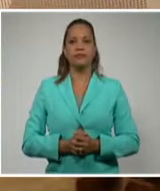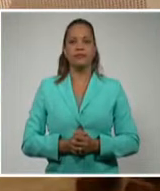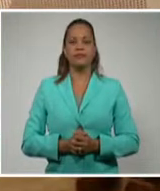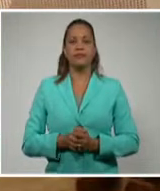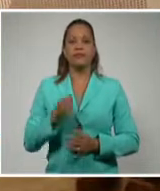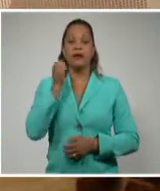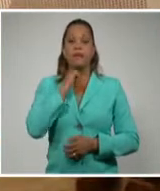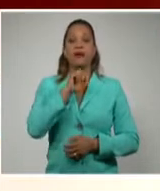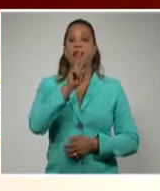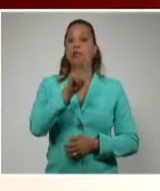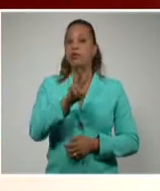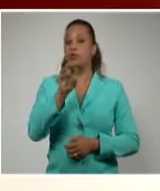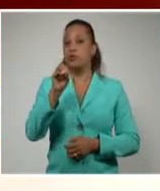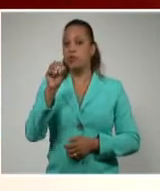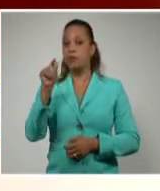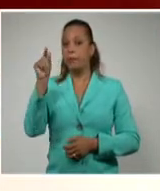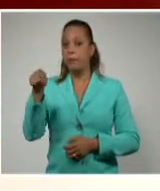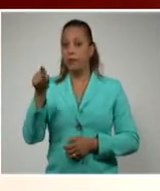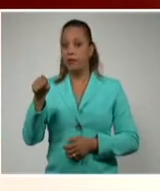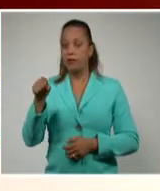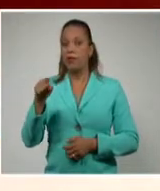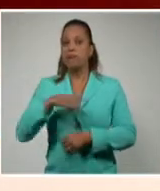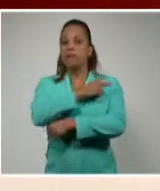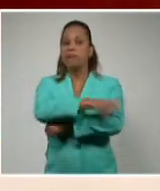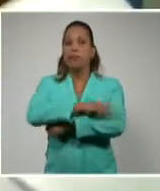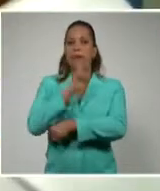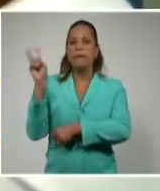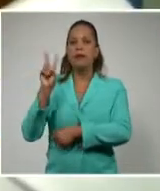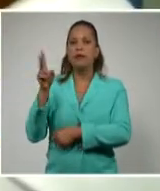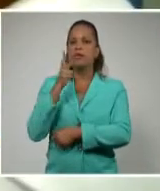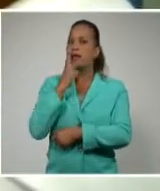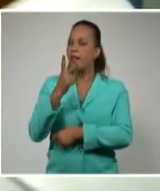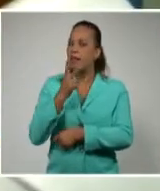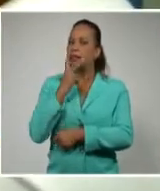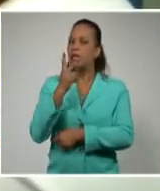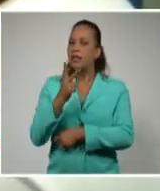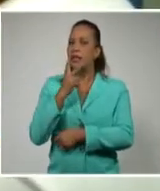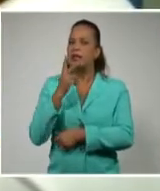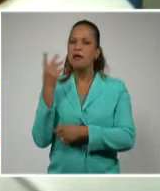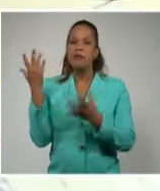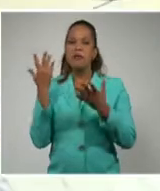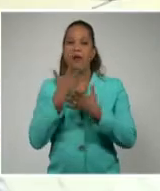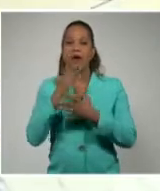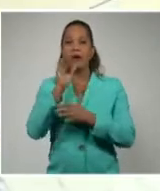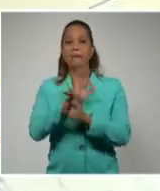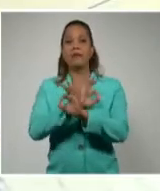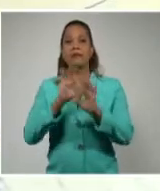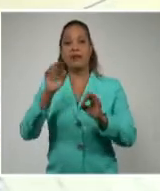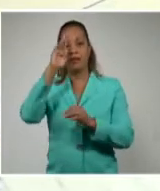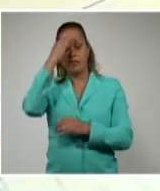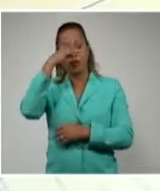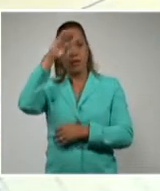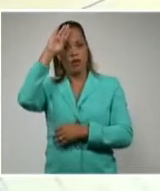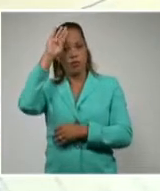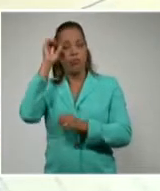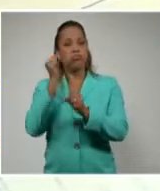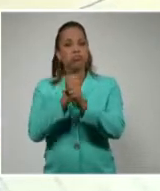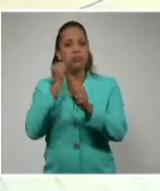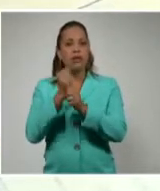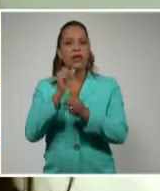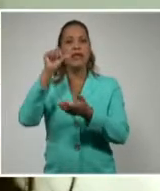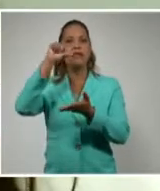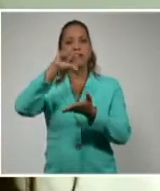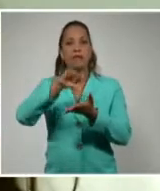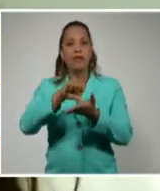Más de 200 pacientes venezolanos son atendidos cada día por los especialistas cubanos que laboran en el Centro de